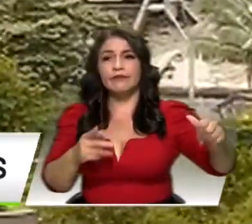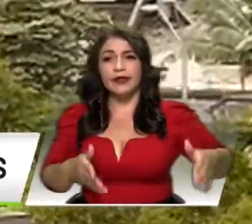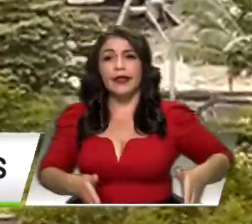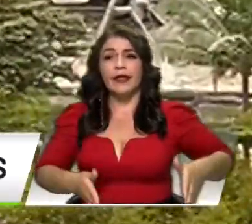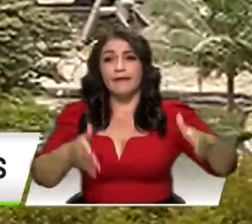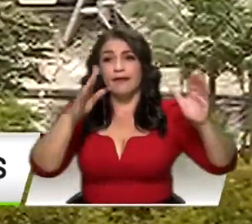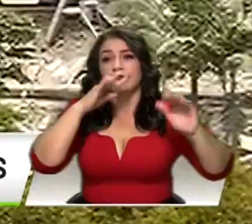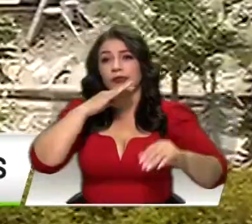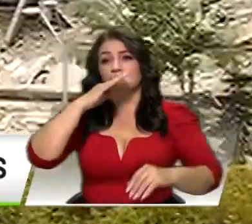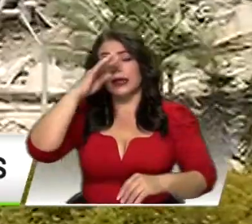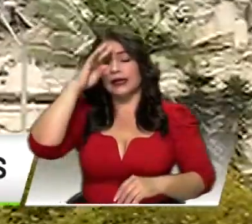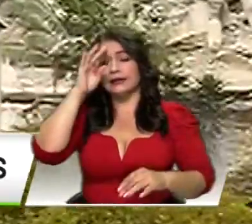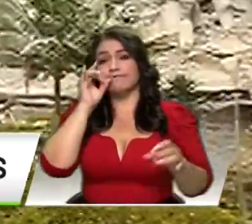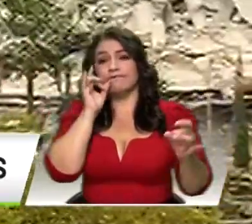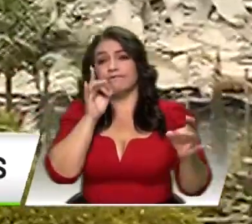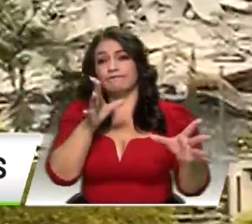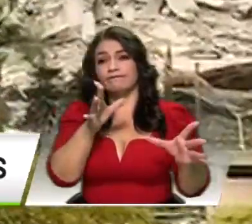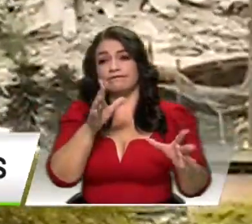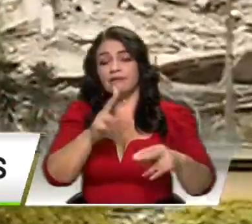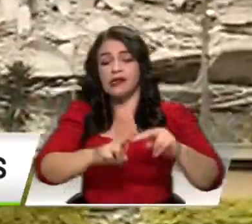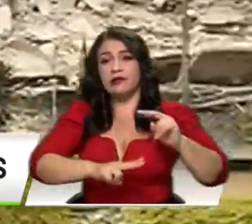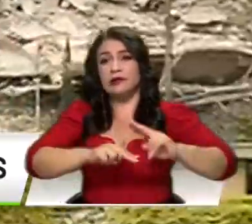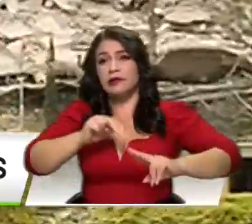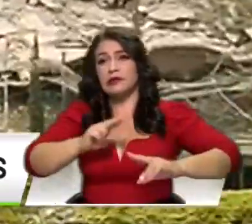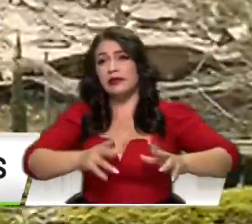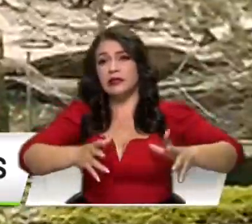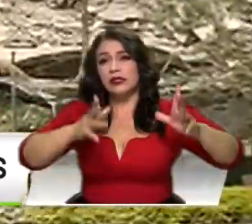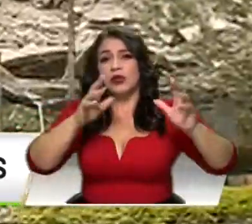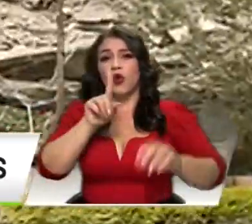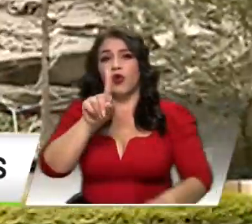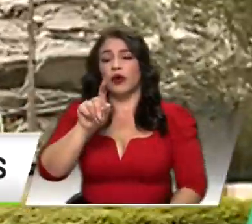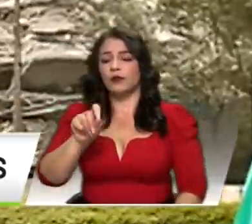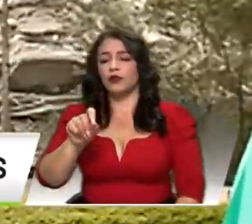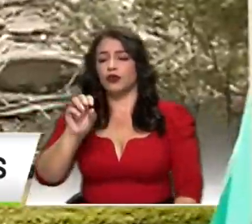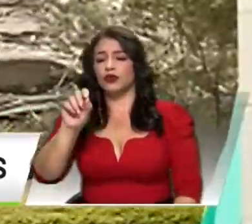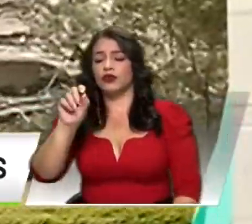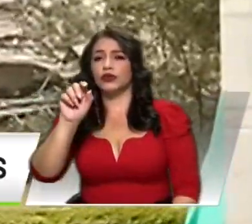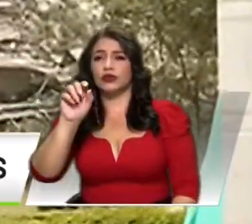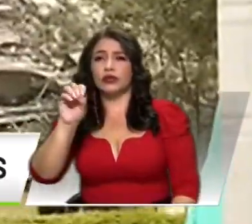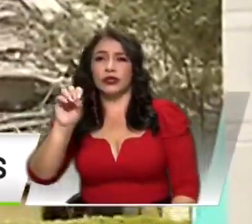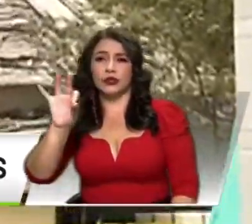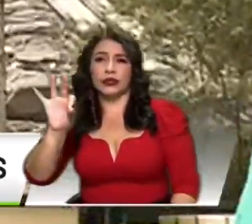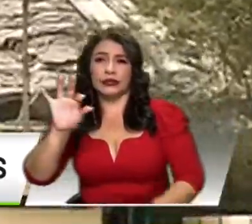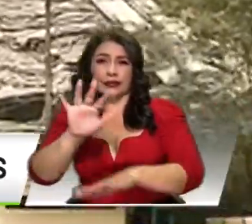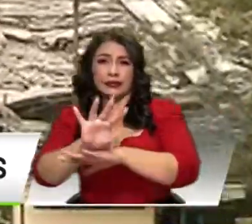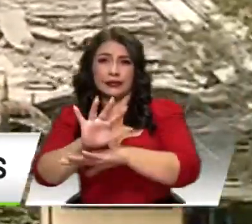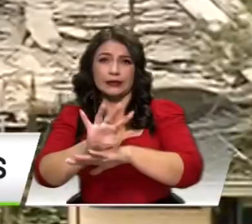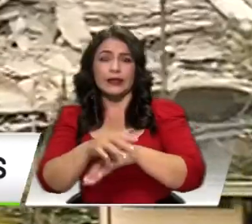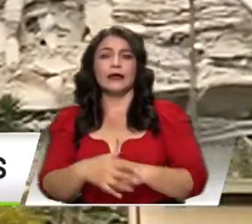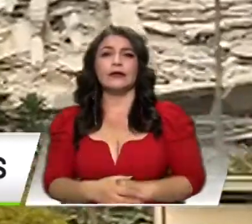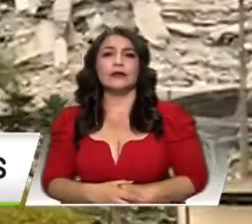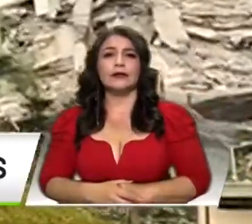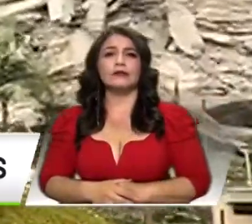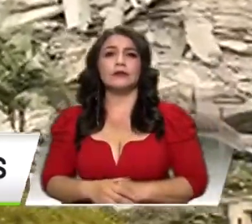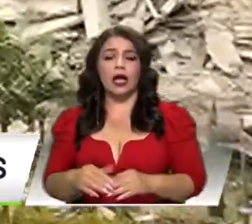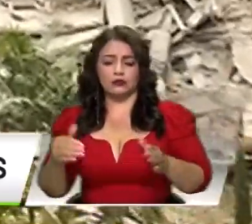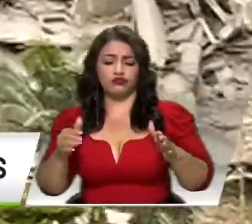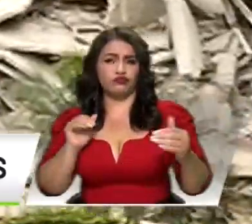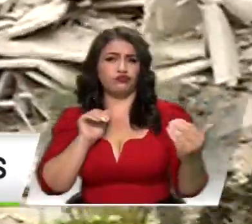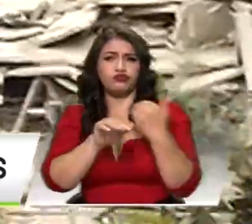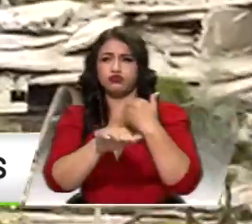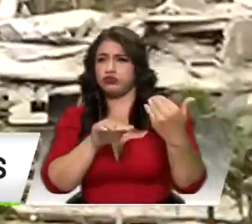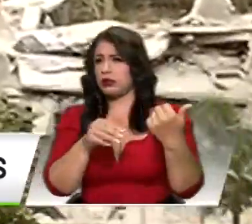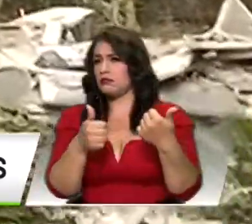A esta hora, siendo la 1:03 de la tarde, ya no hay presencia de las autoridades, hay restablecimiento de la vía,